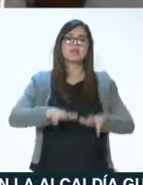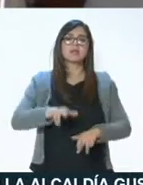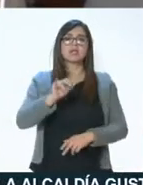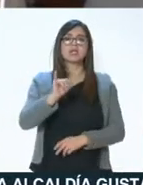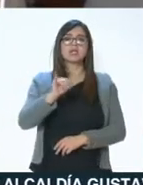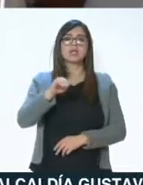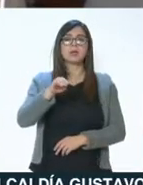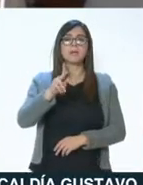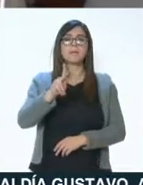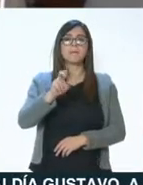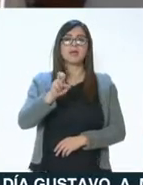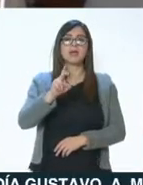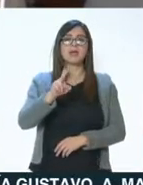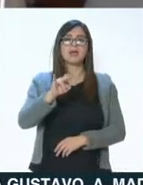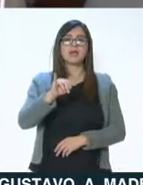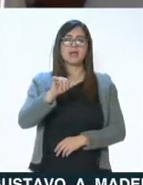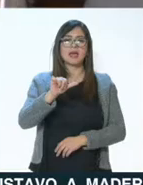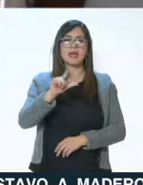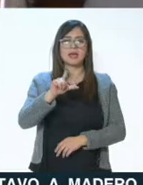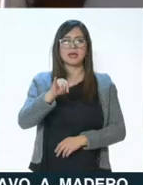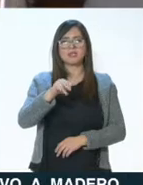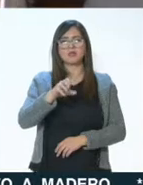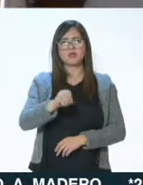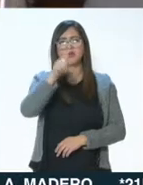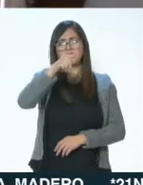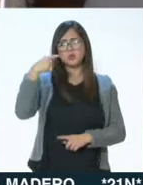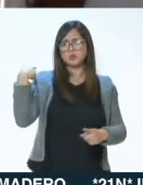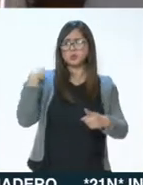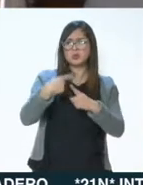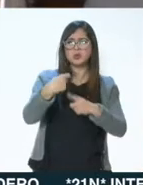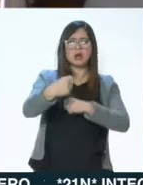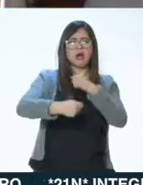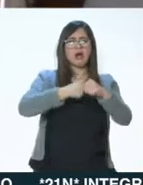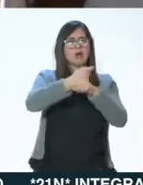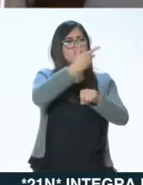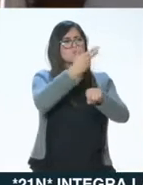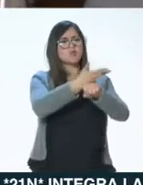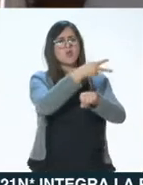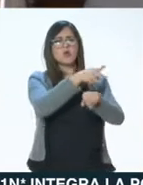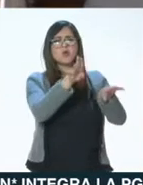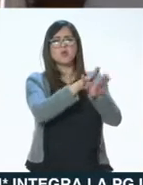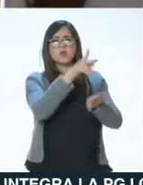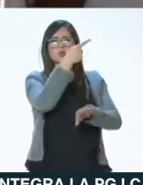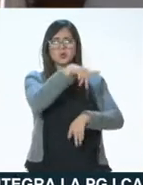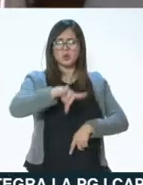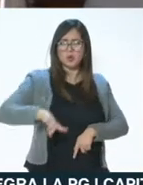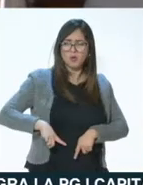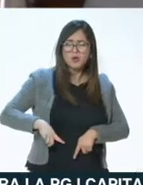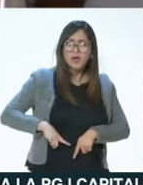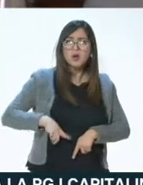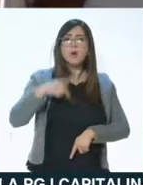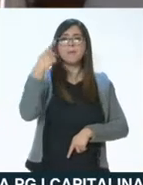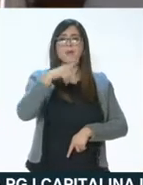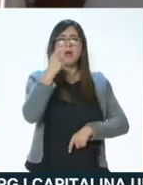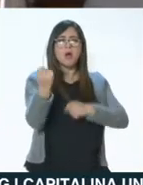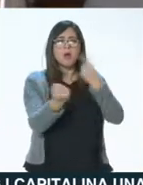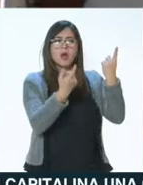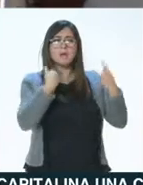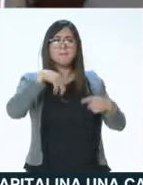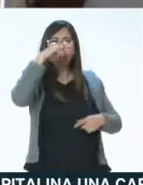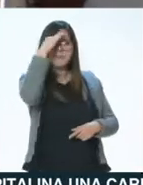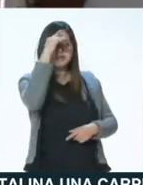cómo ha actuado históricamente, y genera la sospecha de decir, no, pues aquí lo que quieren es el petróleo, o lo que quieren